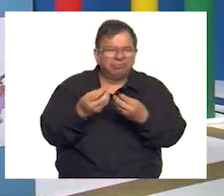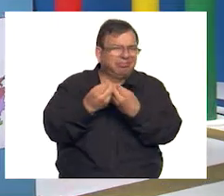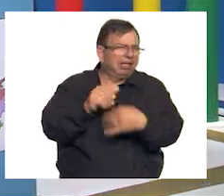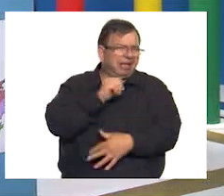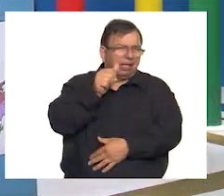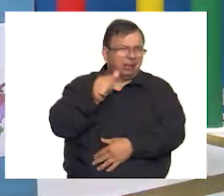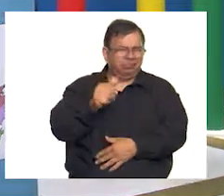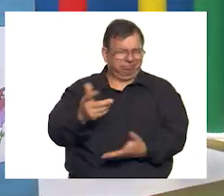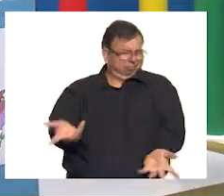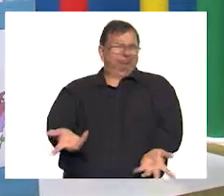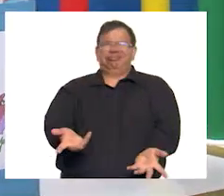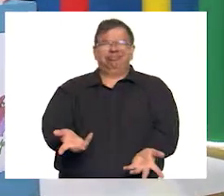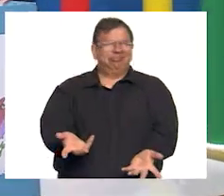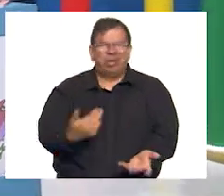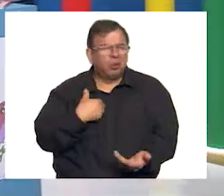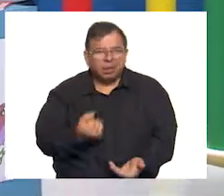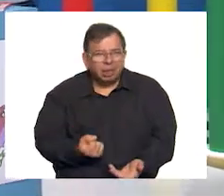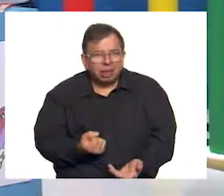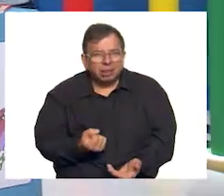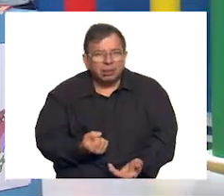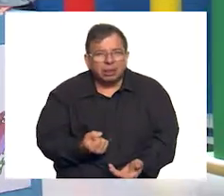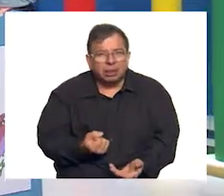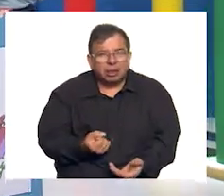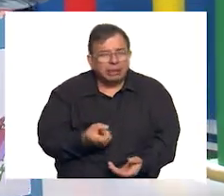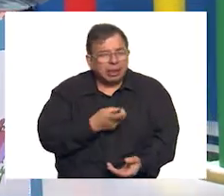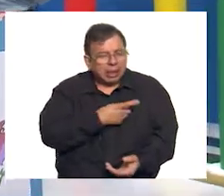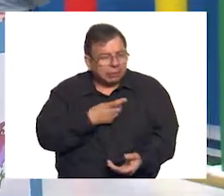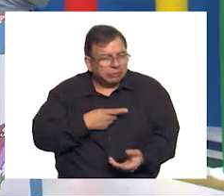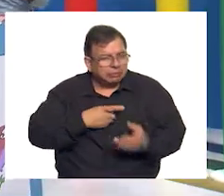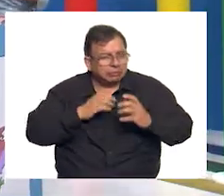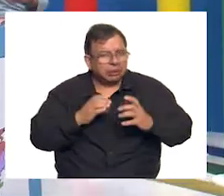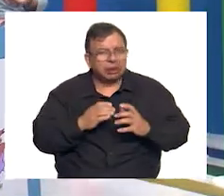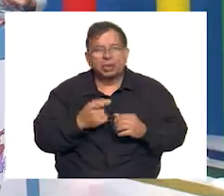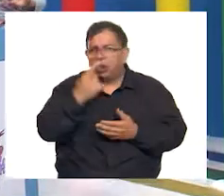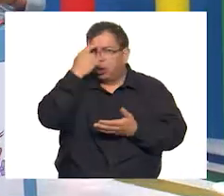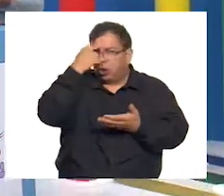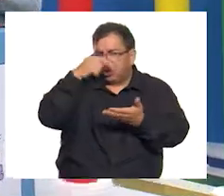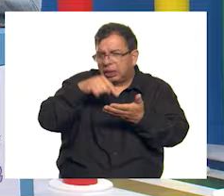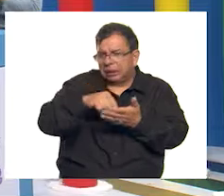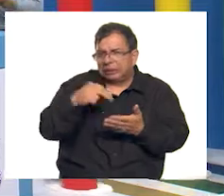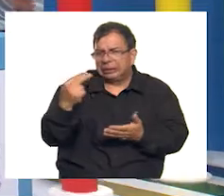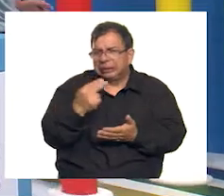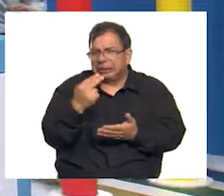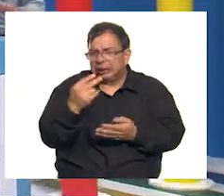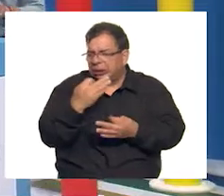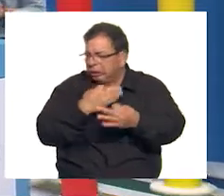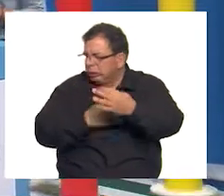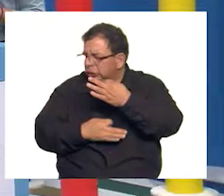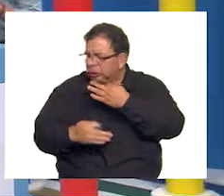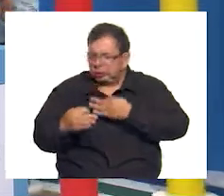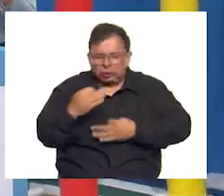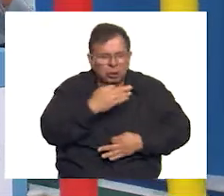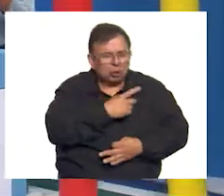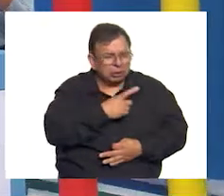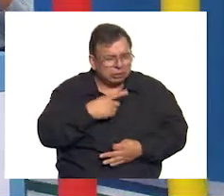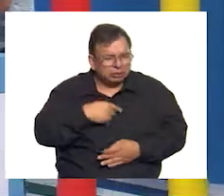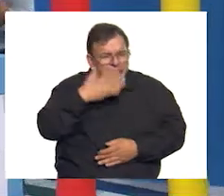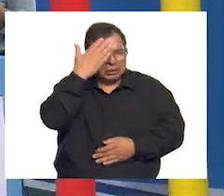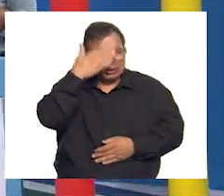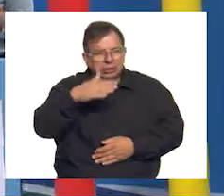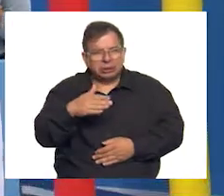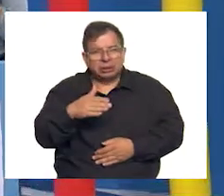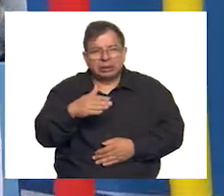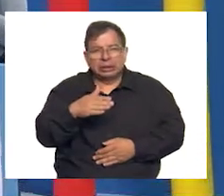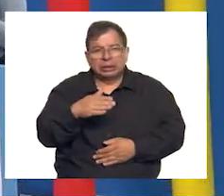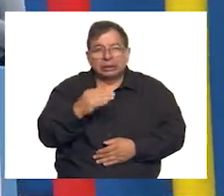cómo esas personas llegan a eso, pero algo que destaco y que creo que es necesario que todos consideremos es que es